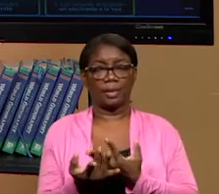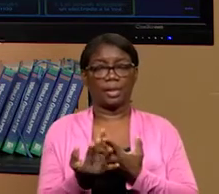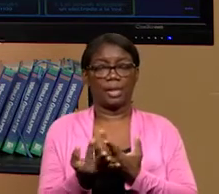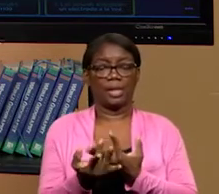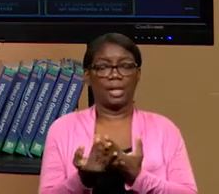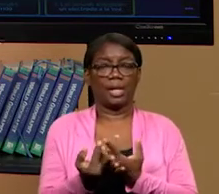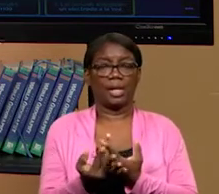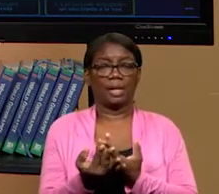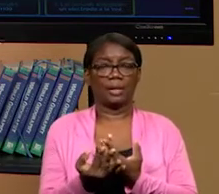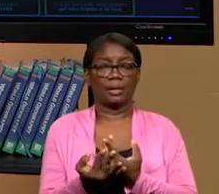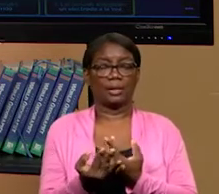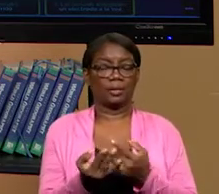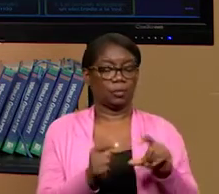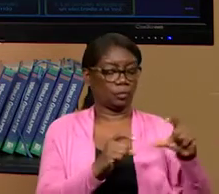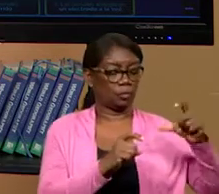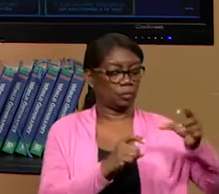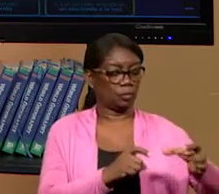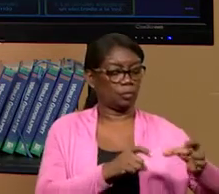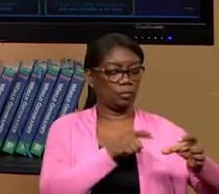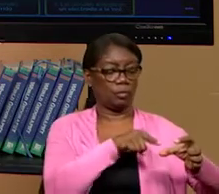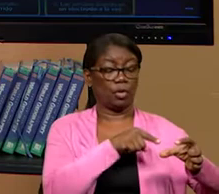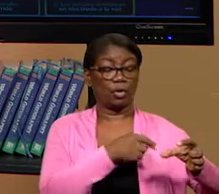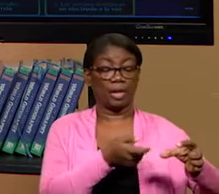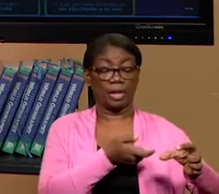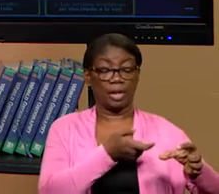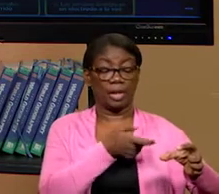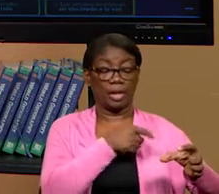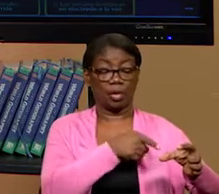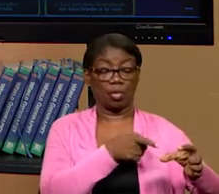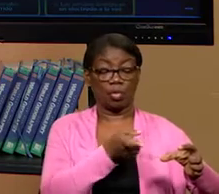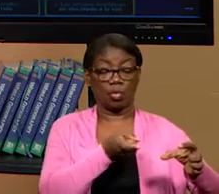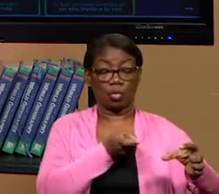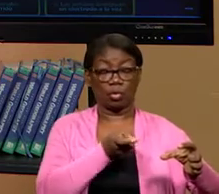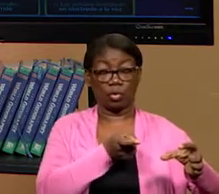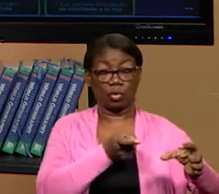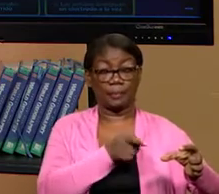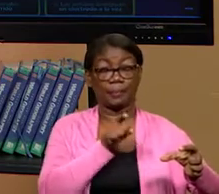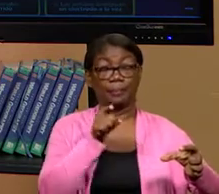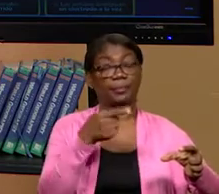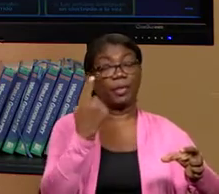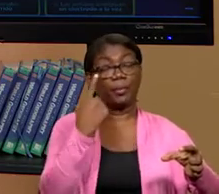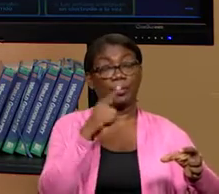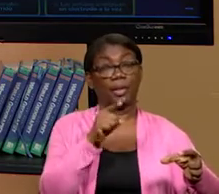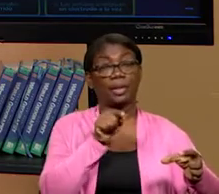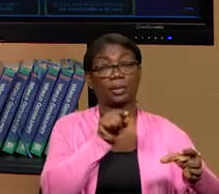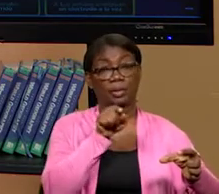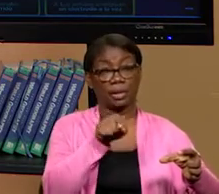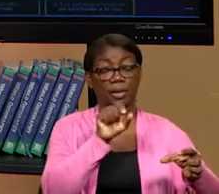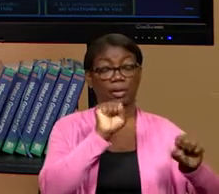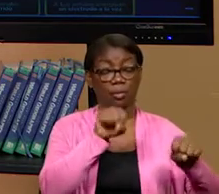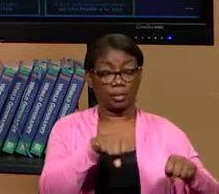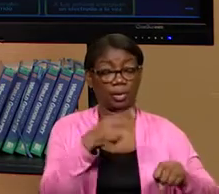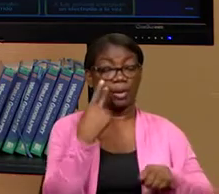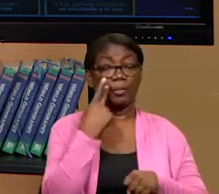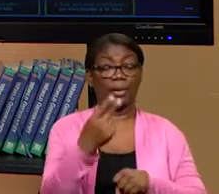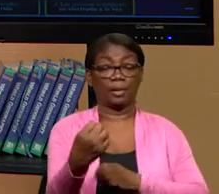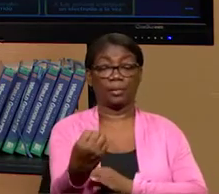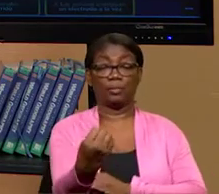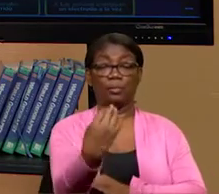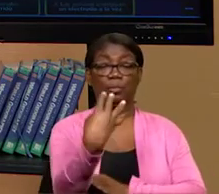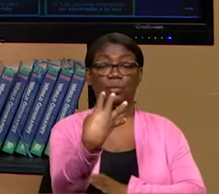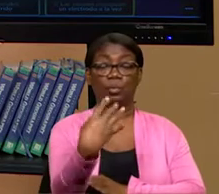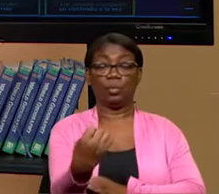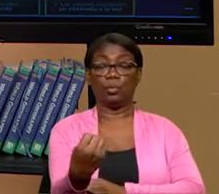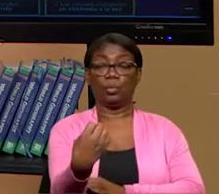señal del bloque de control, como ustedes lo ven aquí, para que entonces ustedes puedan observar las imágenes en